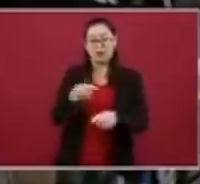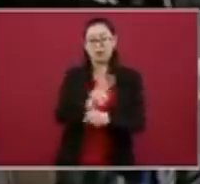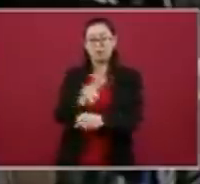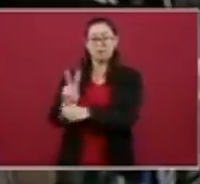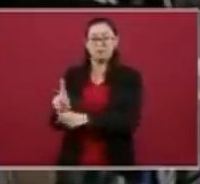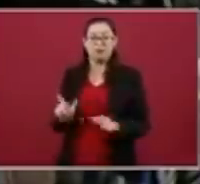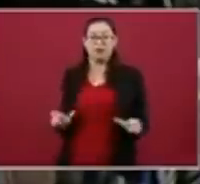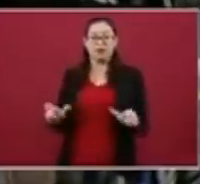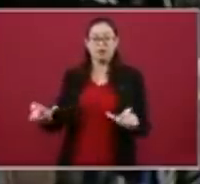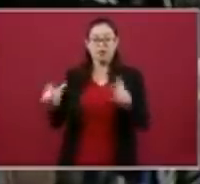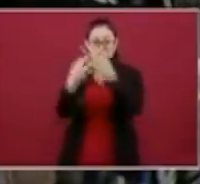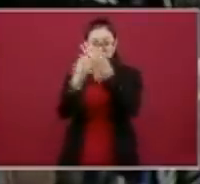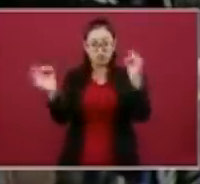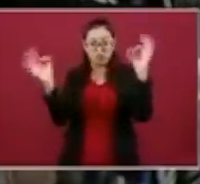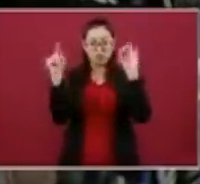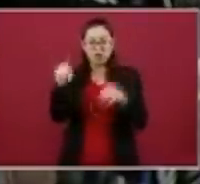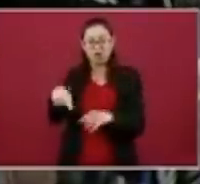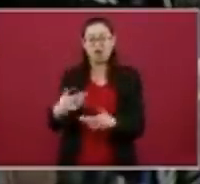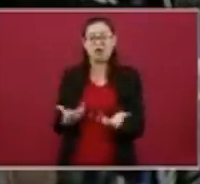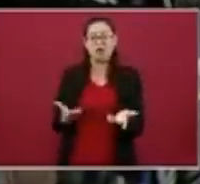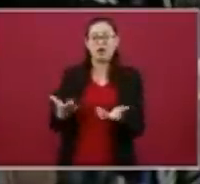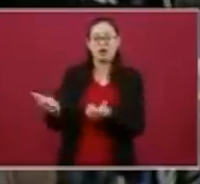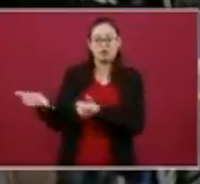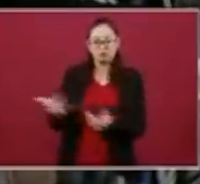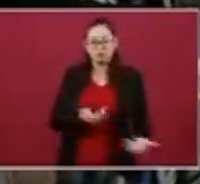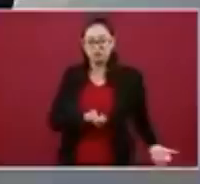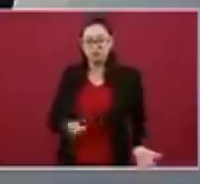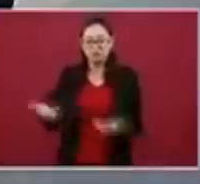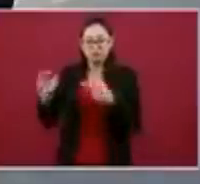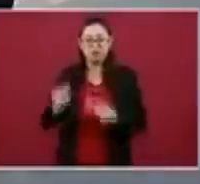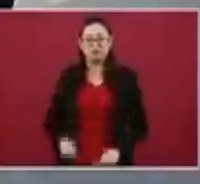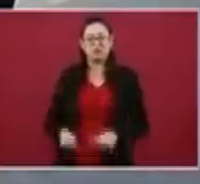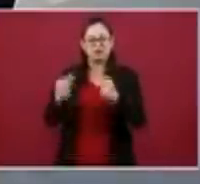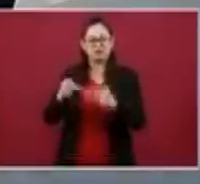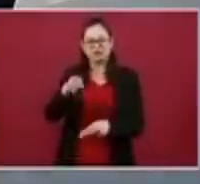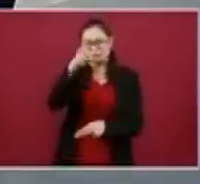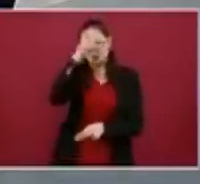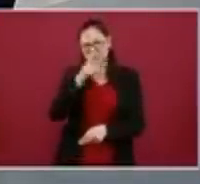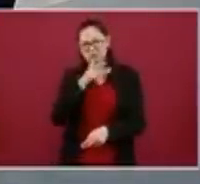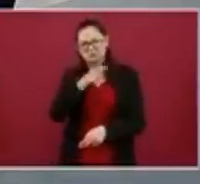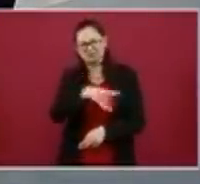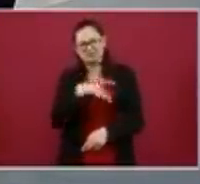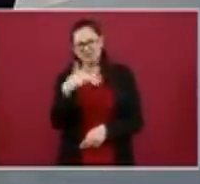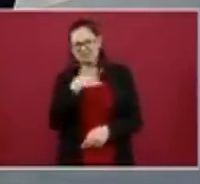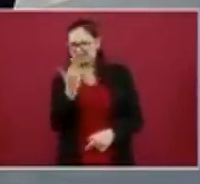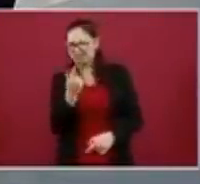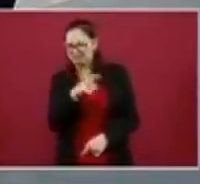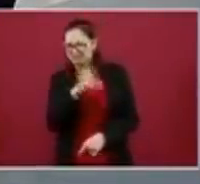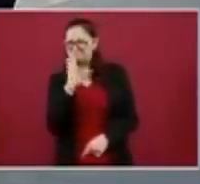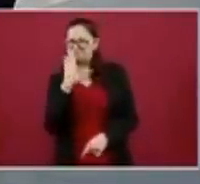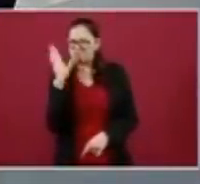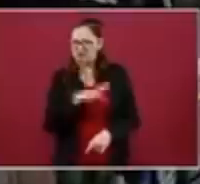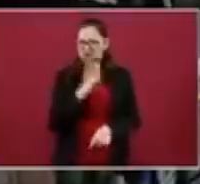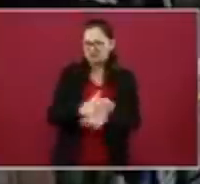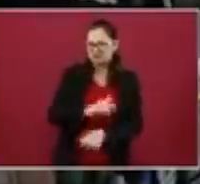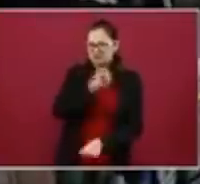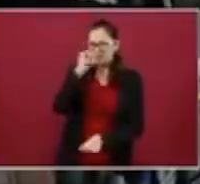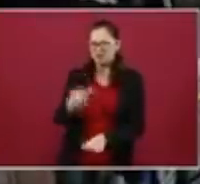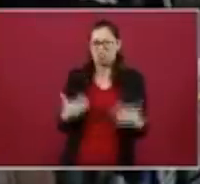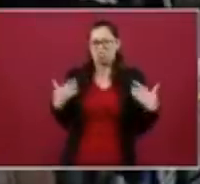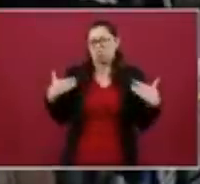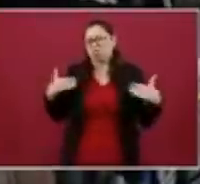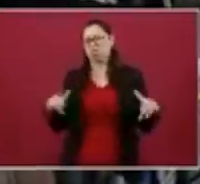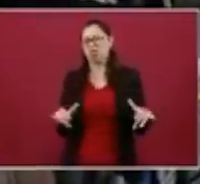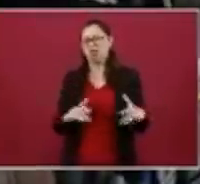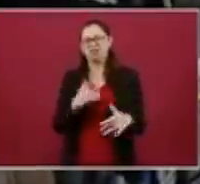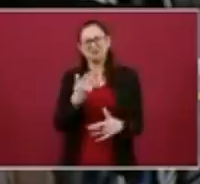aduanas. Ha sido un funcionario que fue muy cuestionado en Coahuila en función de los niveles de violencia y la impunidad que existió en ese